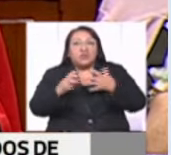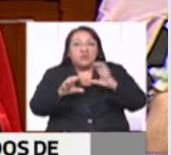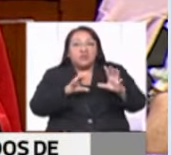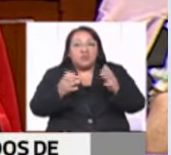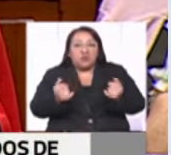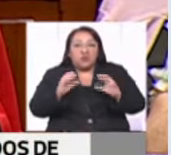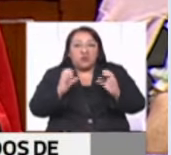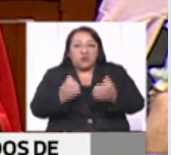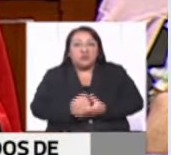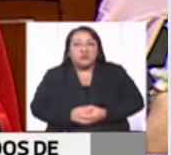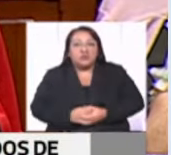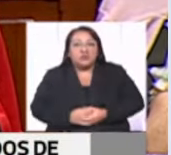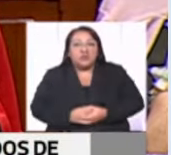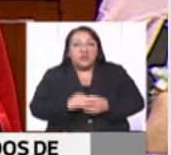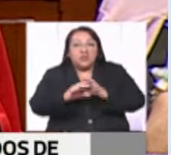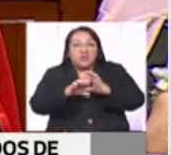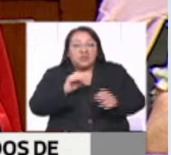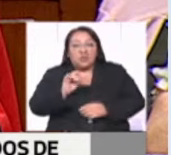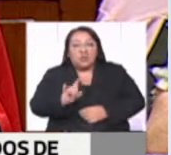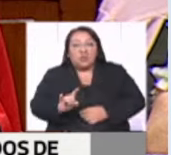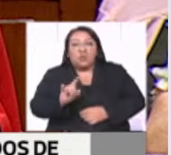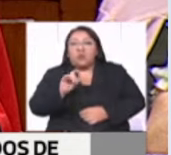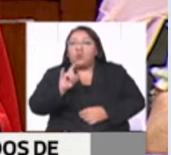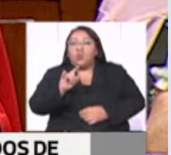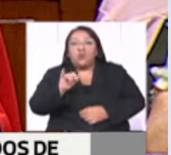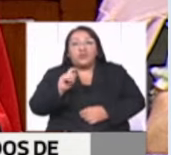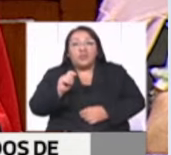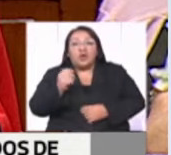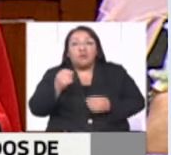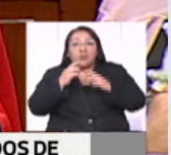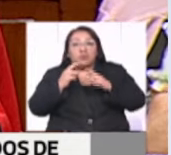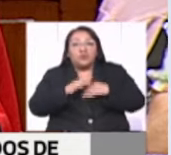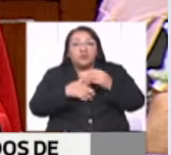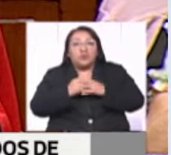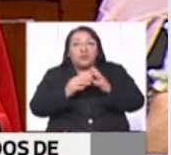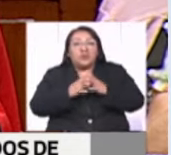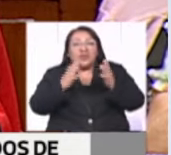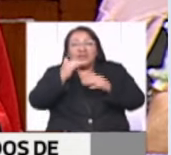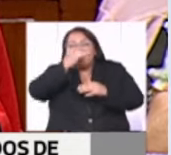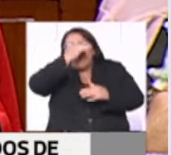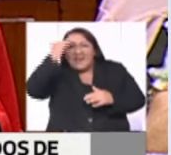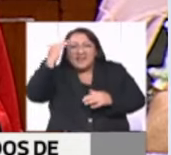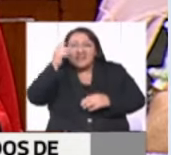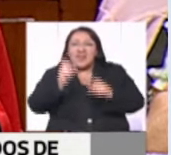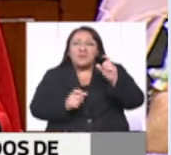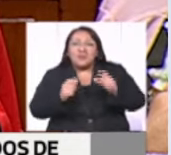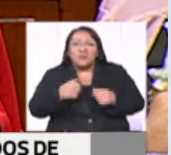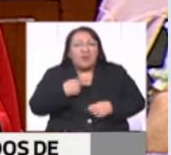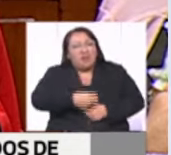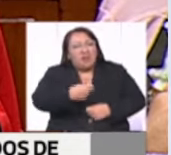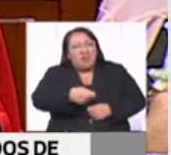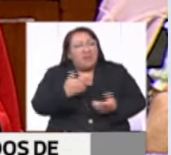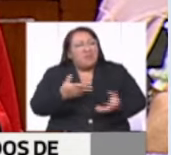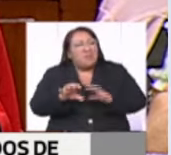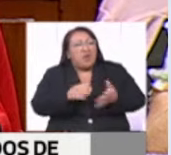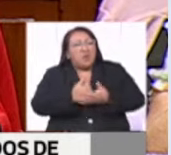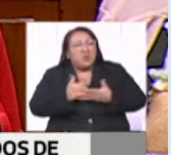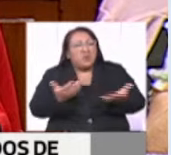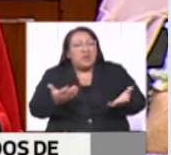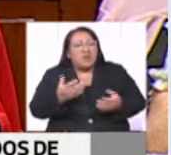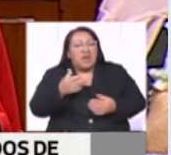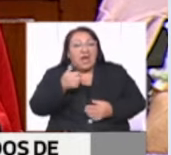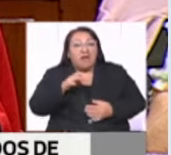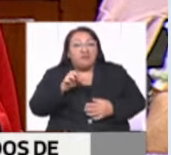debatiendo en el Congreso de la República el retiro de las 4 UITs como resultado del hartazgo de los aportantes. Porque las AFPs tuvieron la